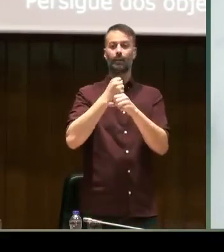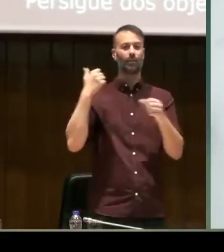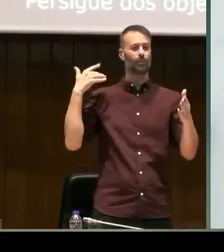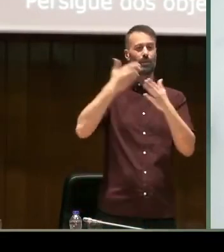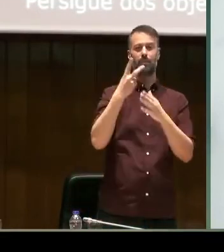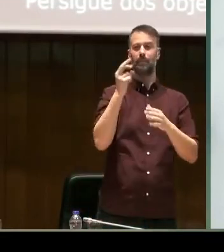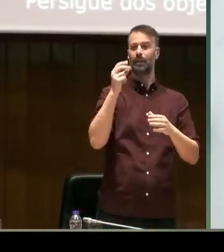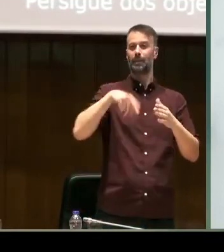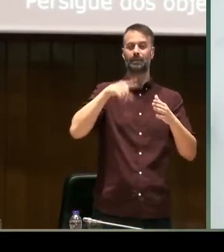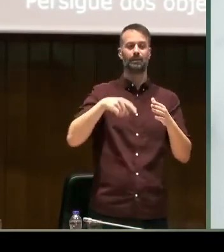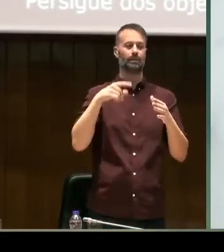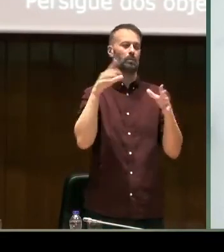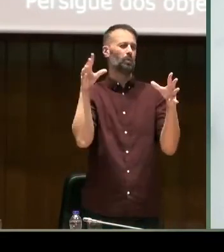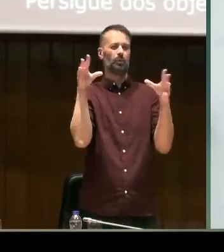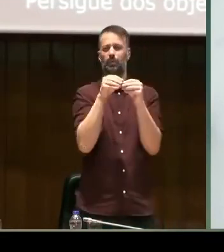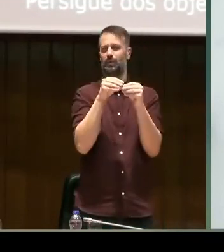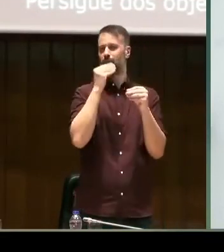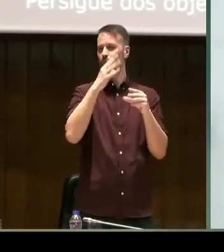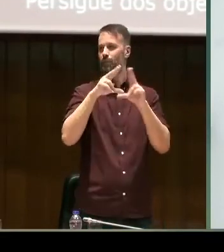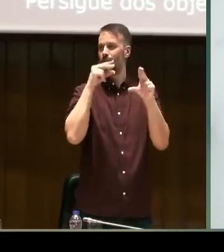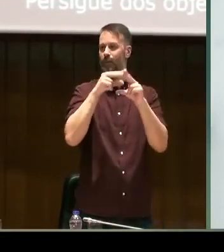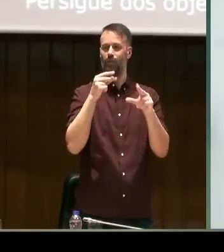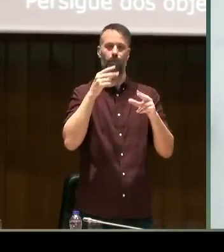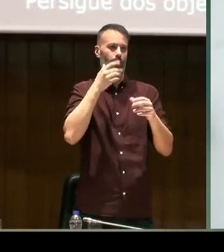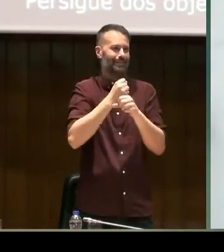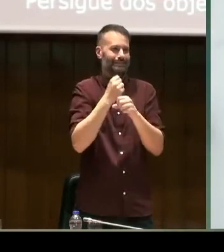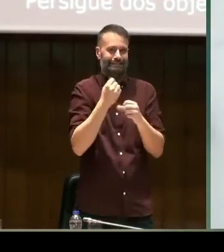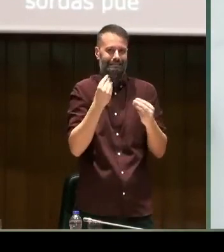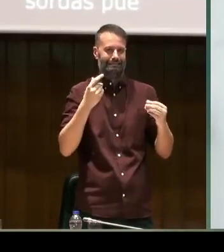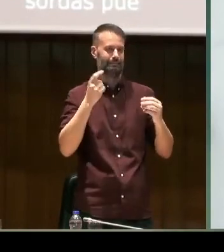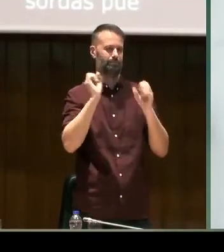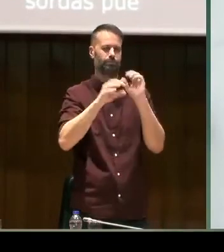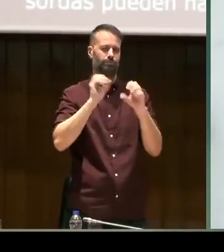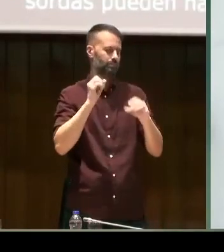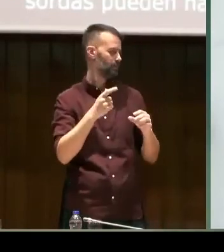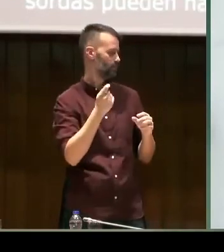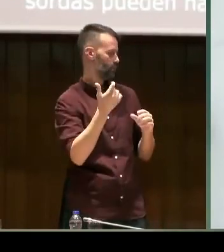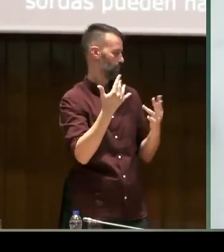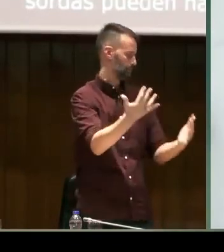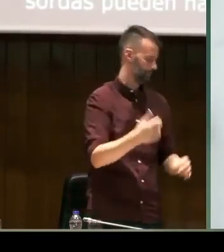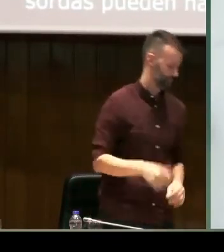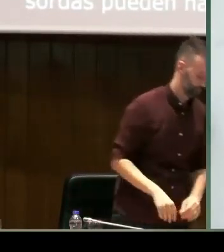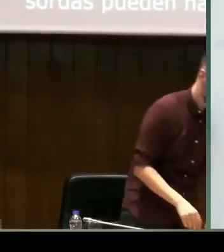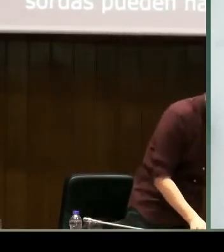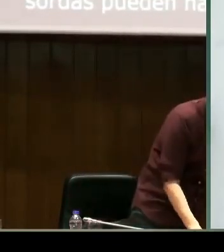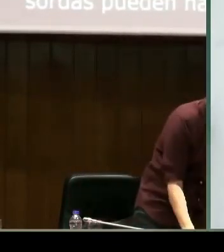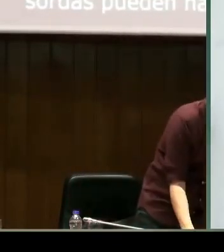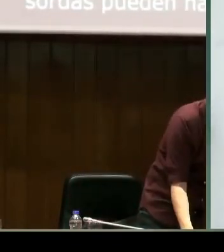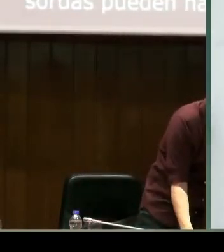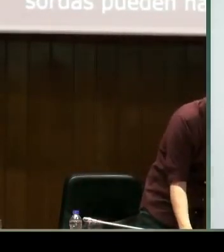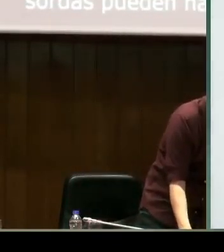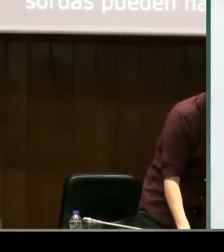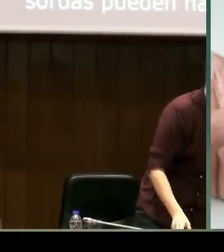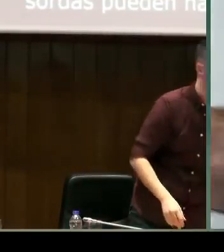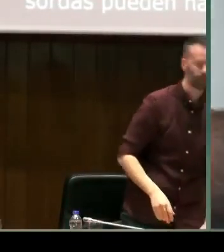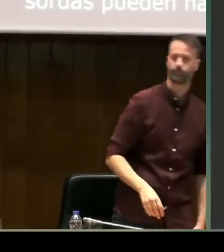también, nosotras también podemos. En estos 20 meses de trayectoria, creo que es mejor resumirlo en un vídeo que he